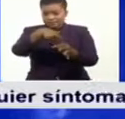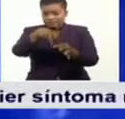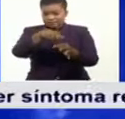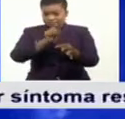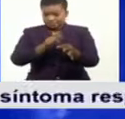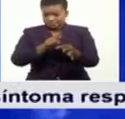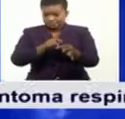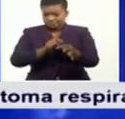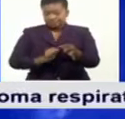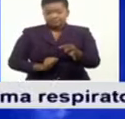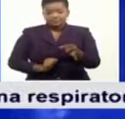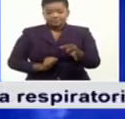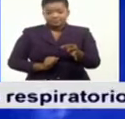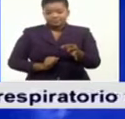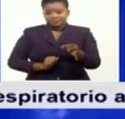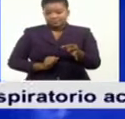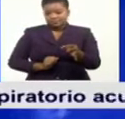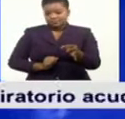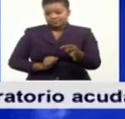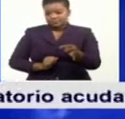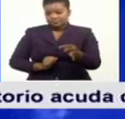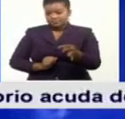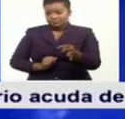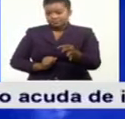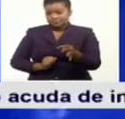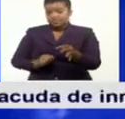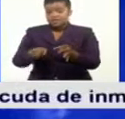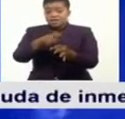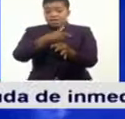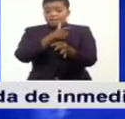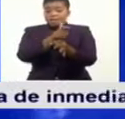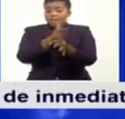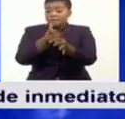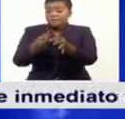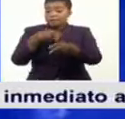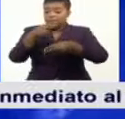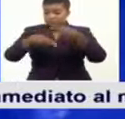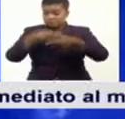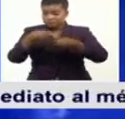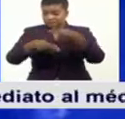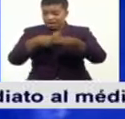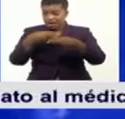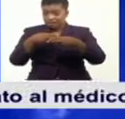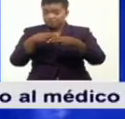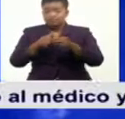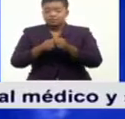que es la intervención sanitaria que se está haciendo ahí específicamente, ya a un